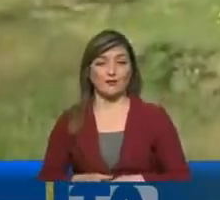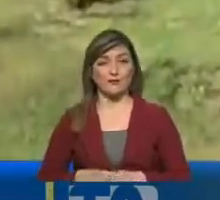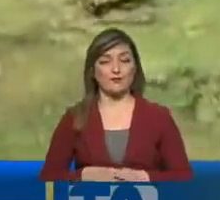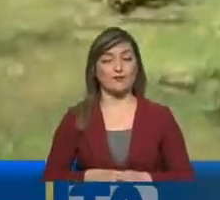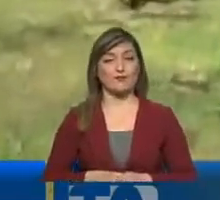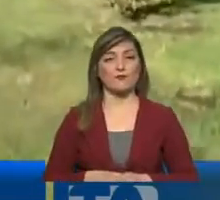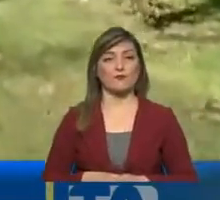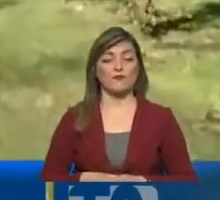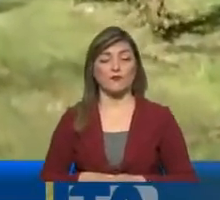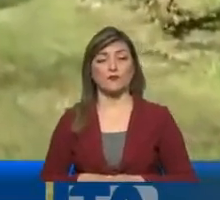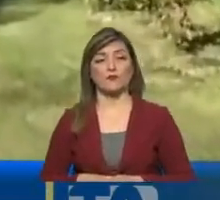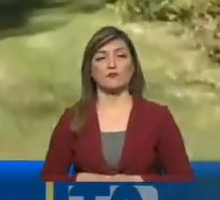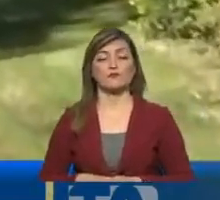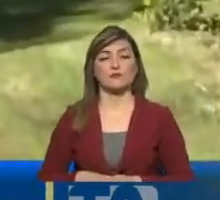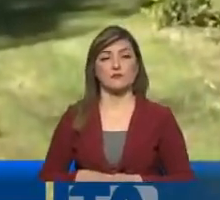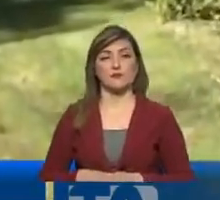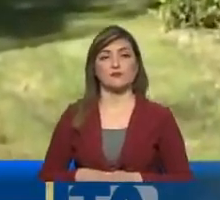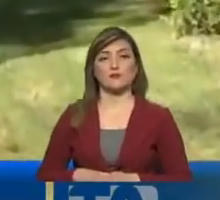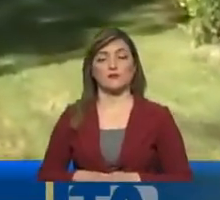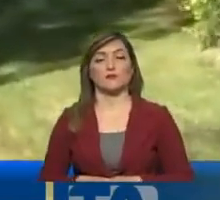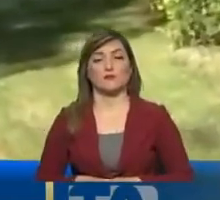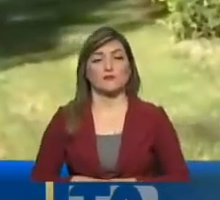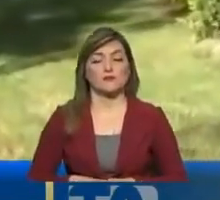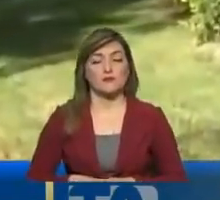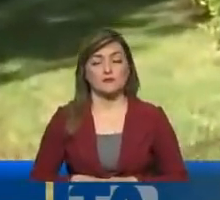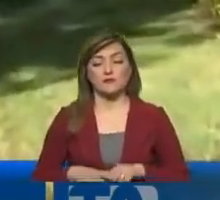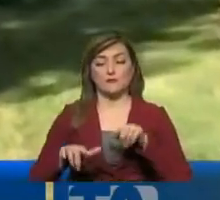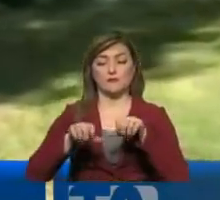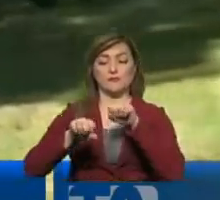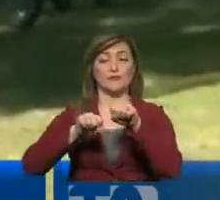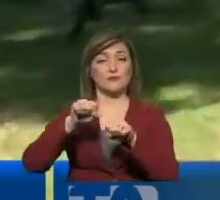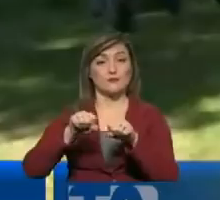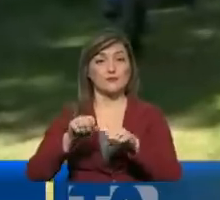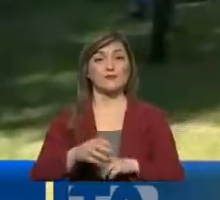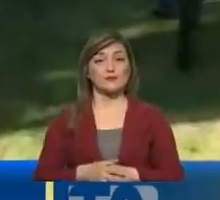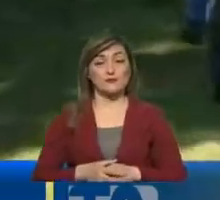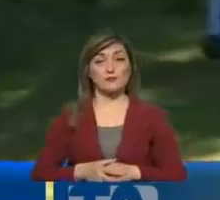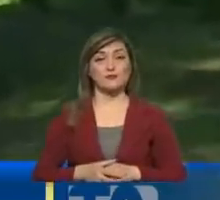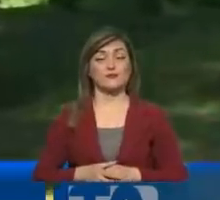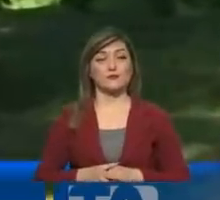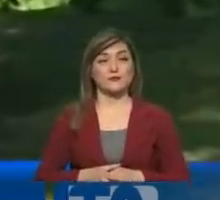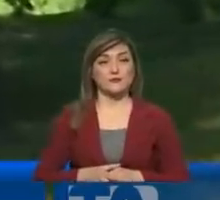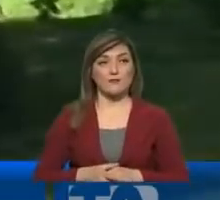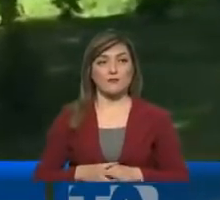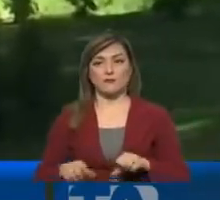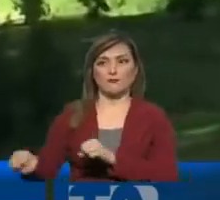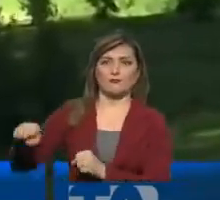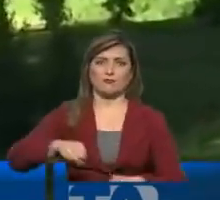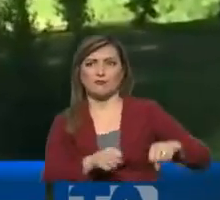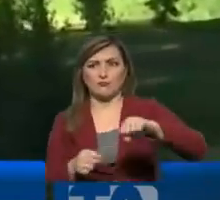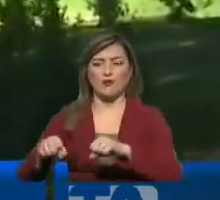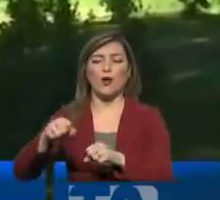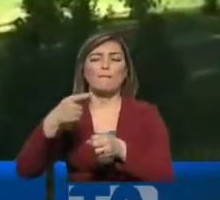espacios y senderos para que lo puedan recorrer. Este es un espacio para los ciclistas, para que ya no se muevan por todos lados, sino que tengan sus